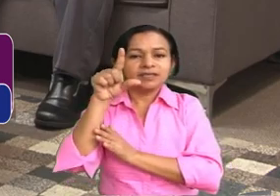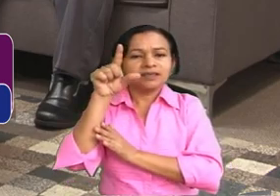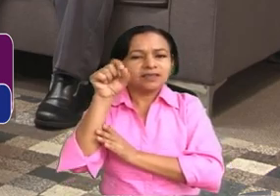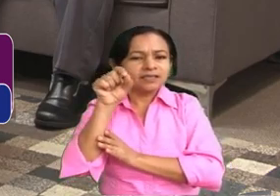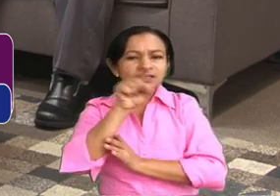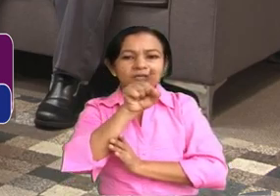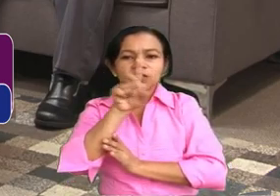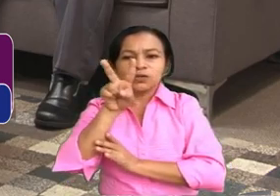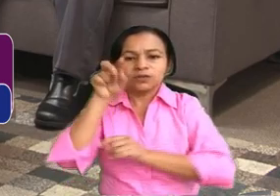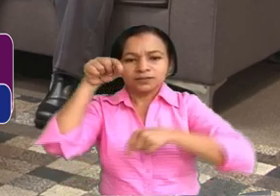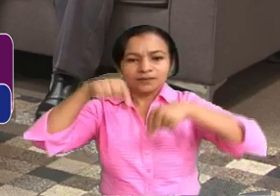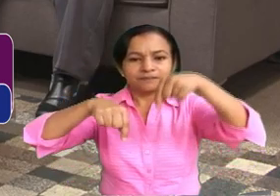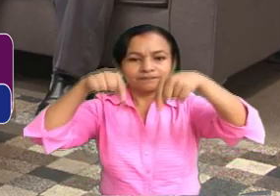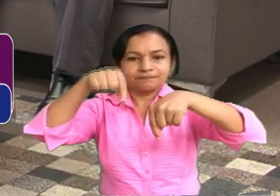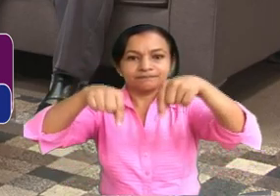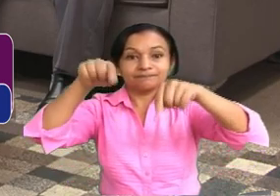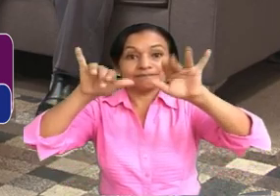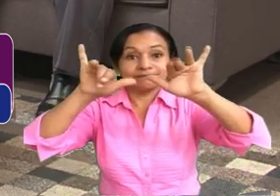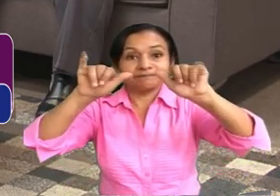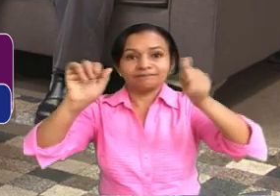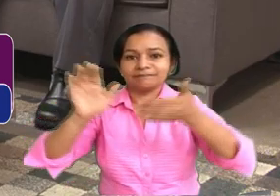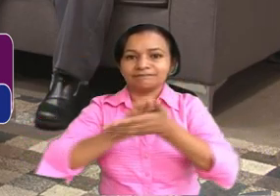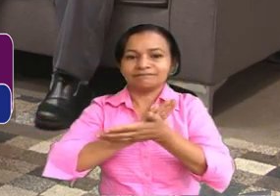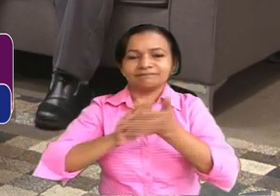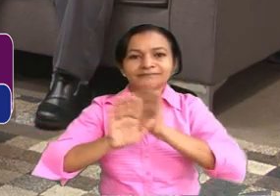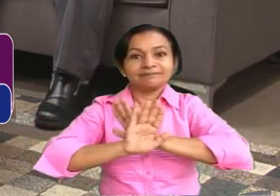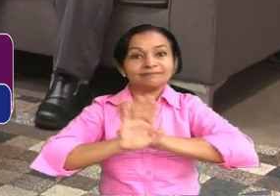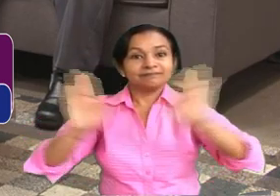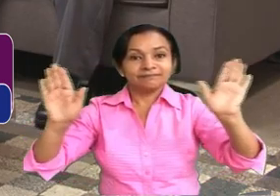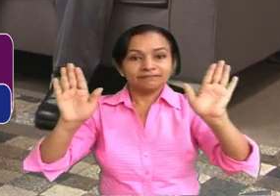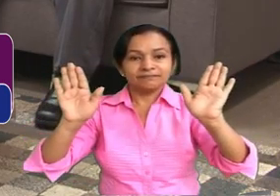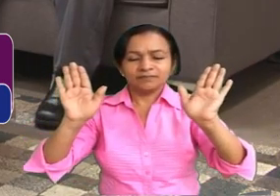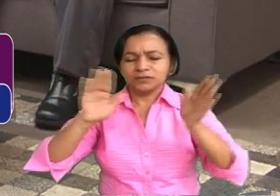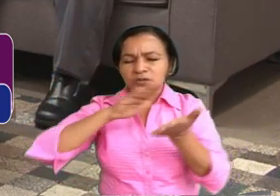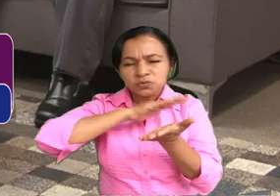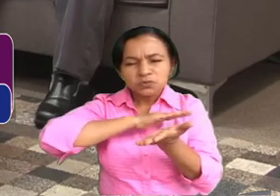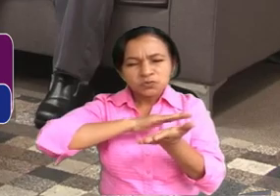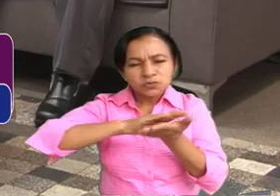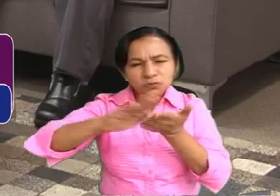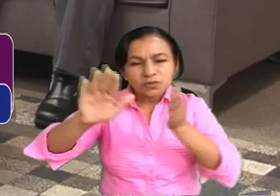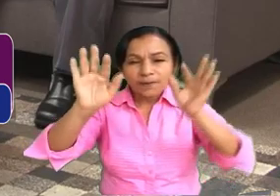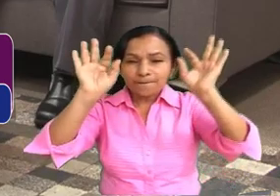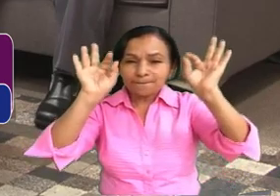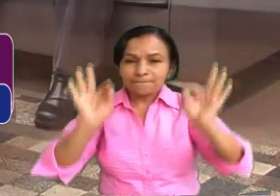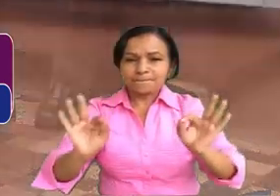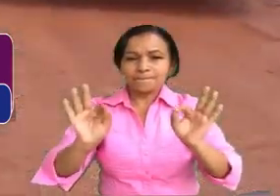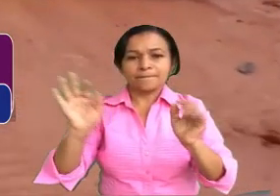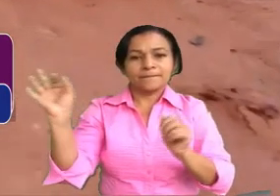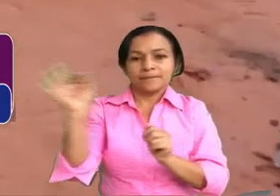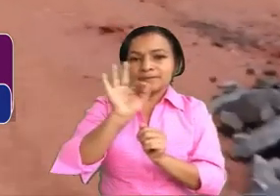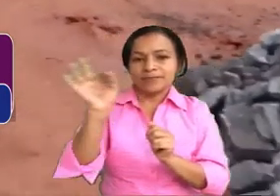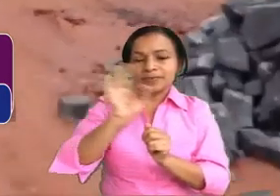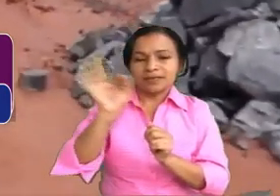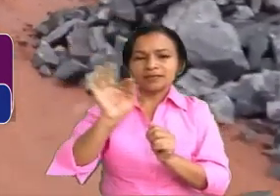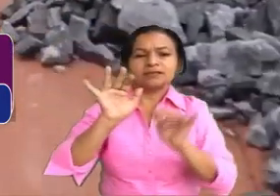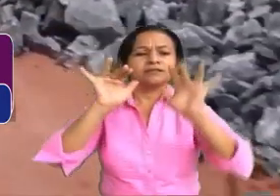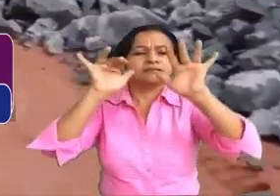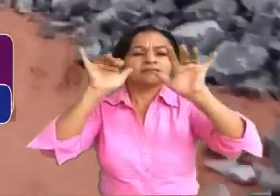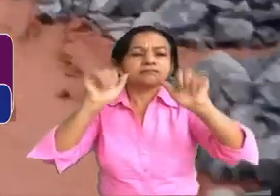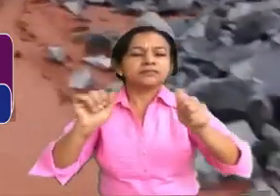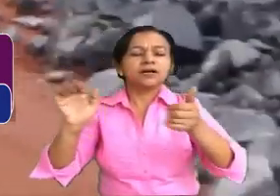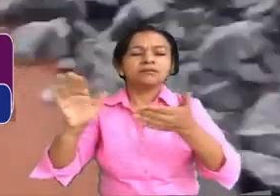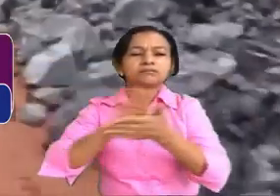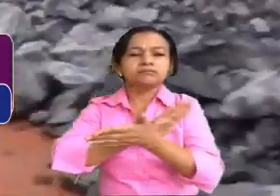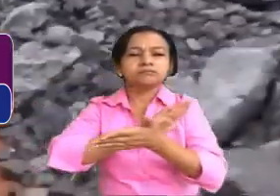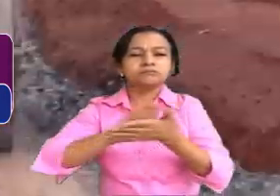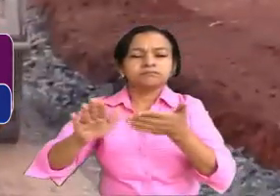12 kilómetros para terminarla y ya dejarla finiquitada, y de esa forma borramos lo que